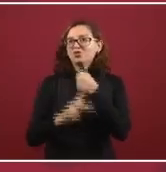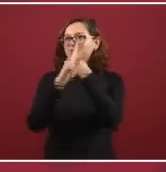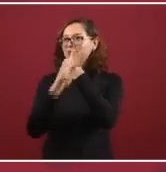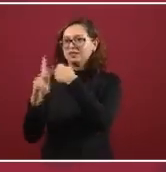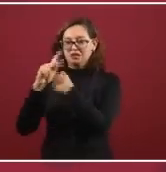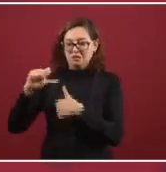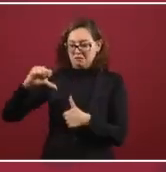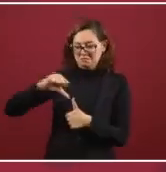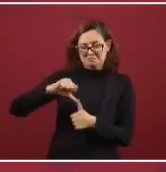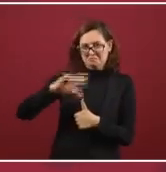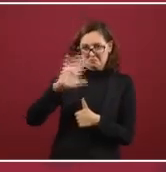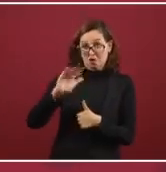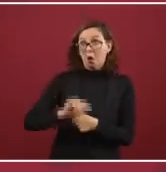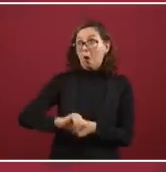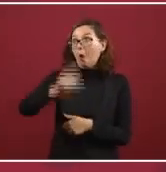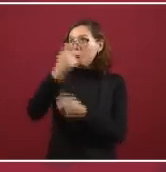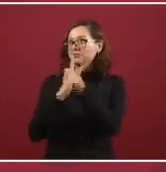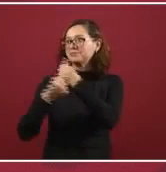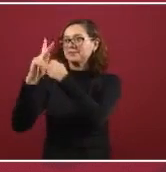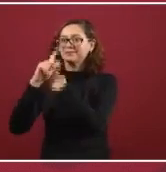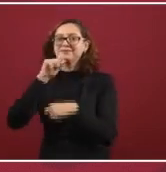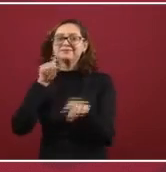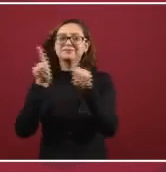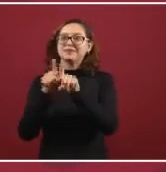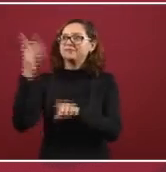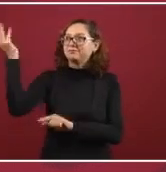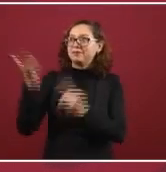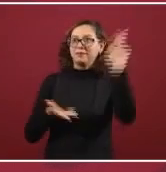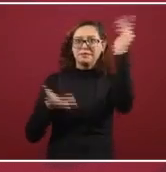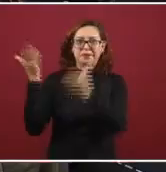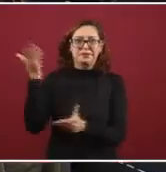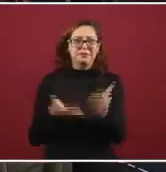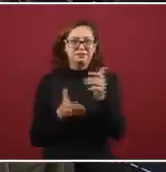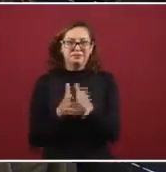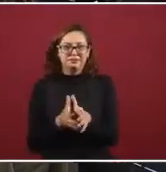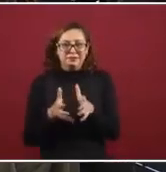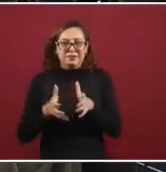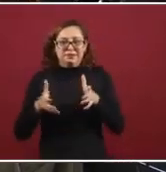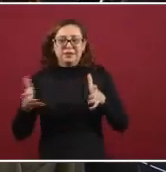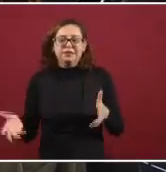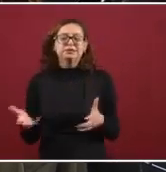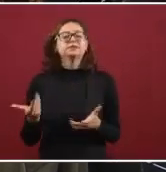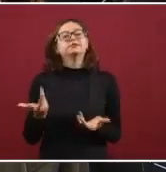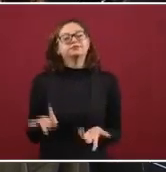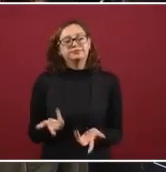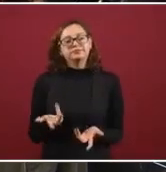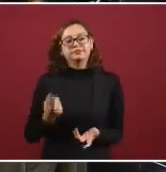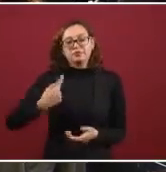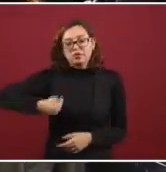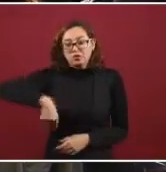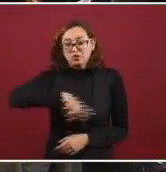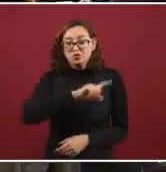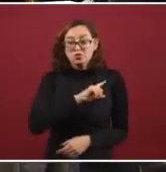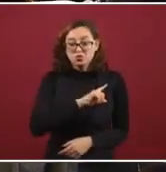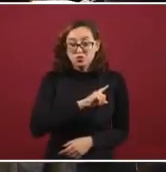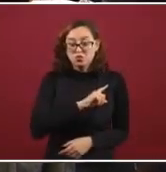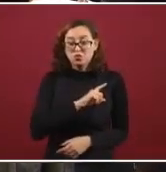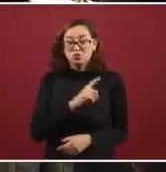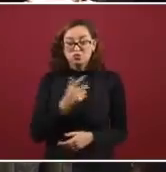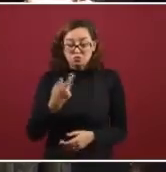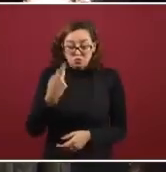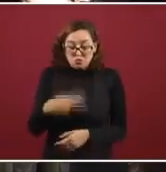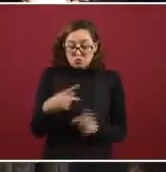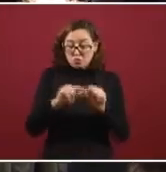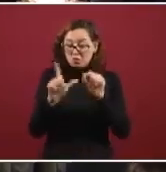Entonces, si México no toma estas medidas, ya olvídate del acuerdo con Estados Unidos. Si nosotros no somos capaces de que quien ingrese a nuestro